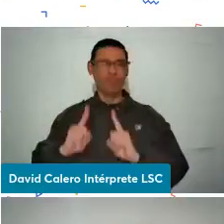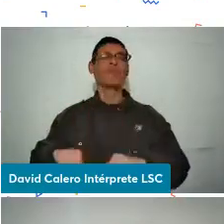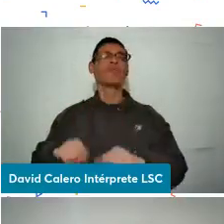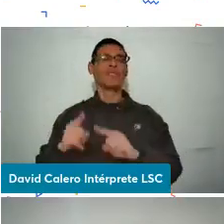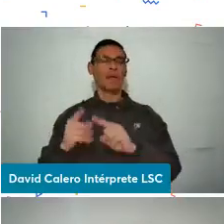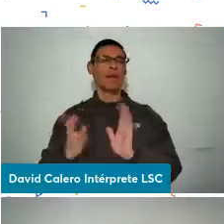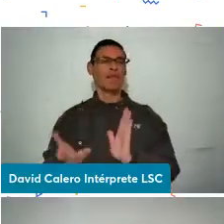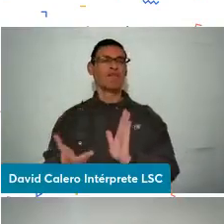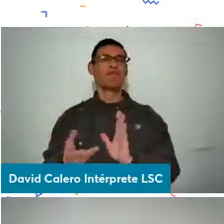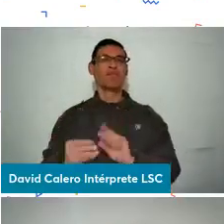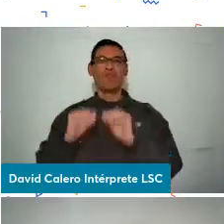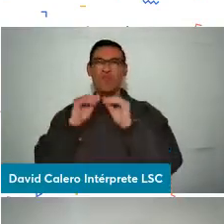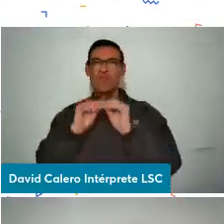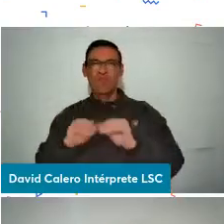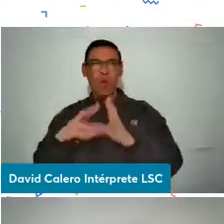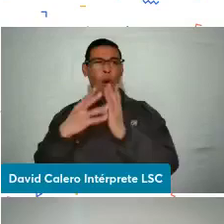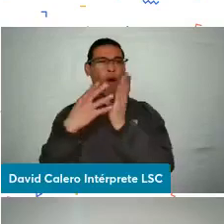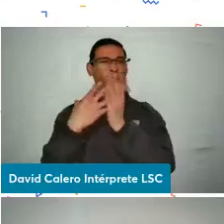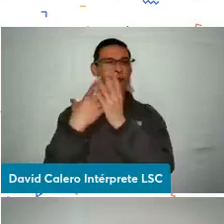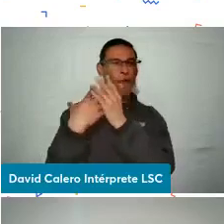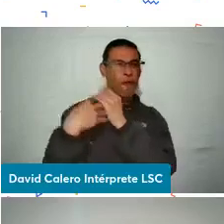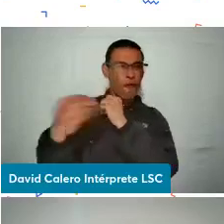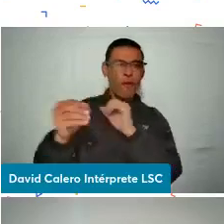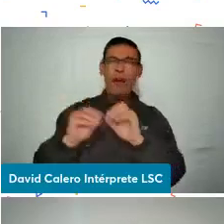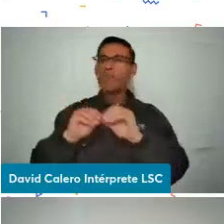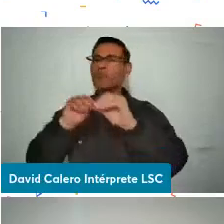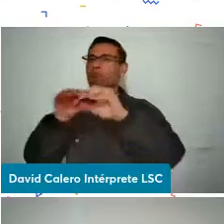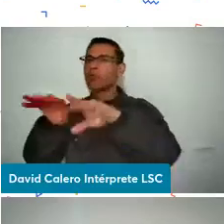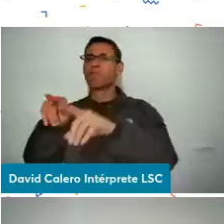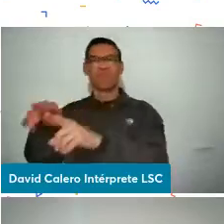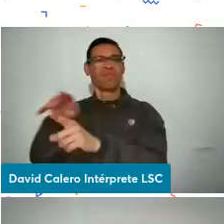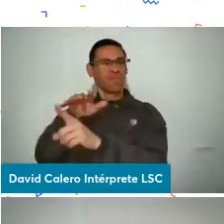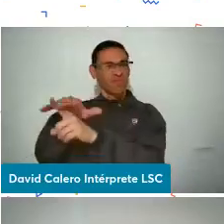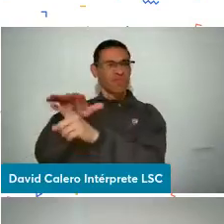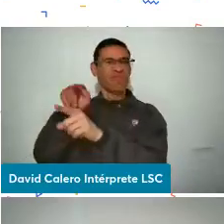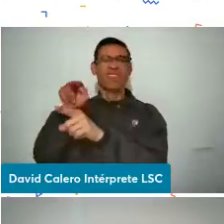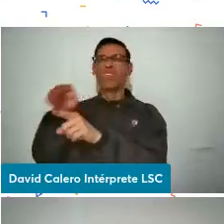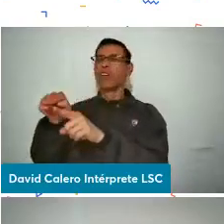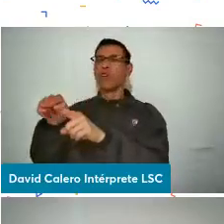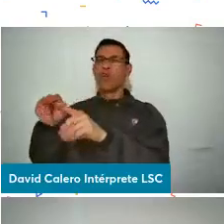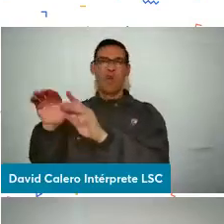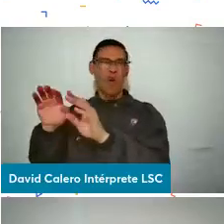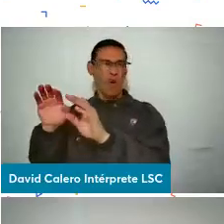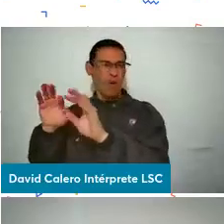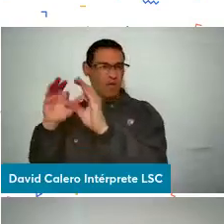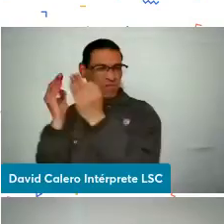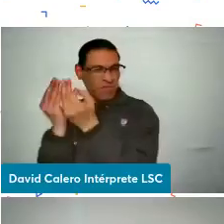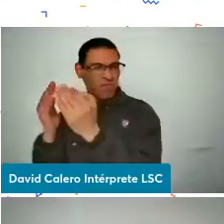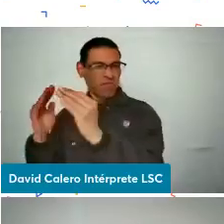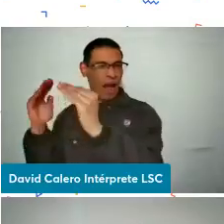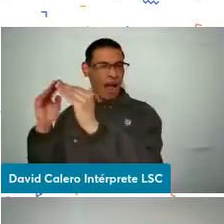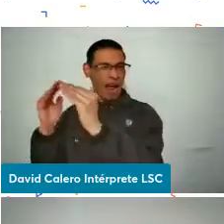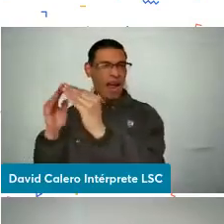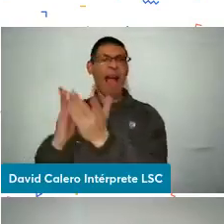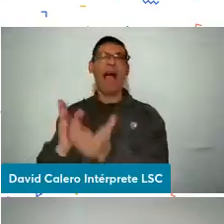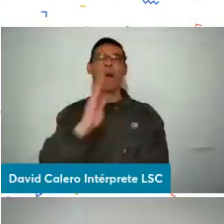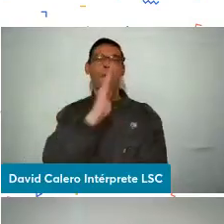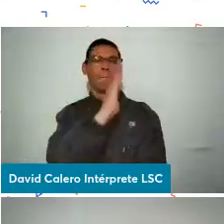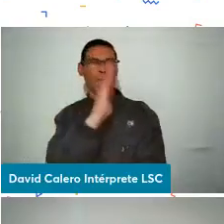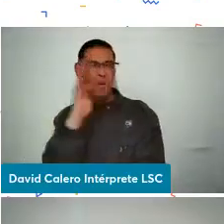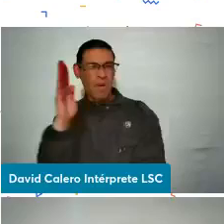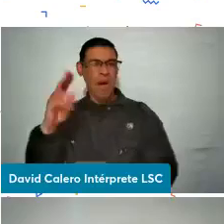llevando fuera de ella, a los hogares, a bibliotecas, a parques, a museos, a